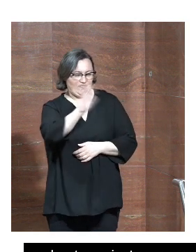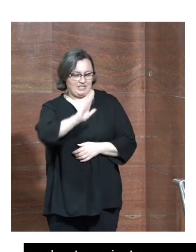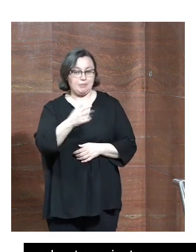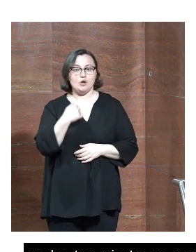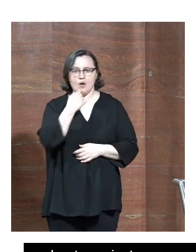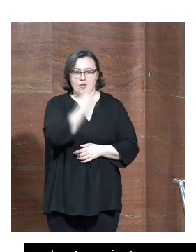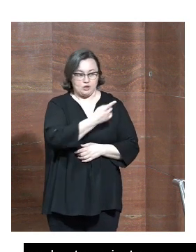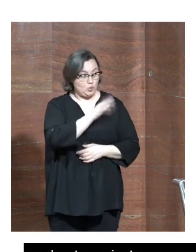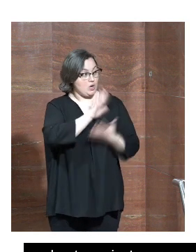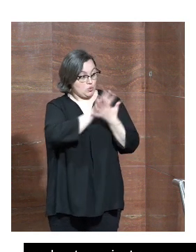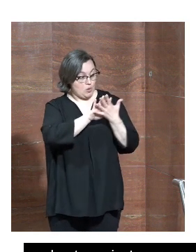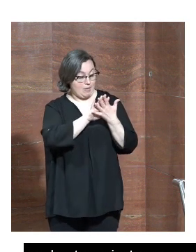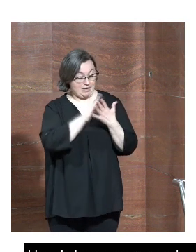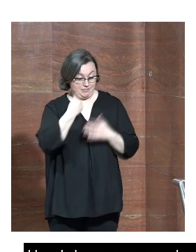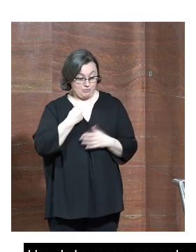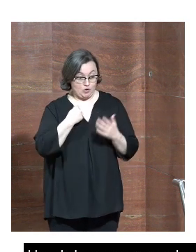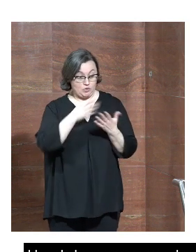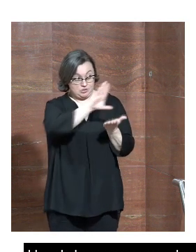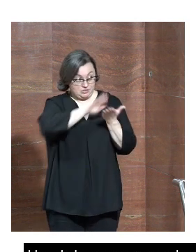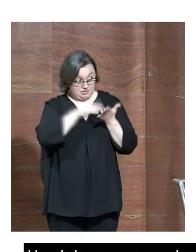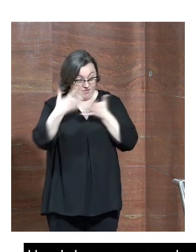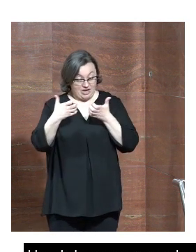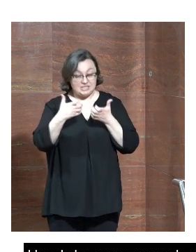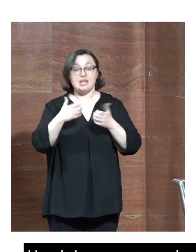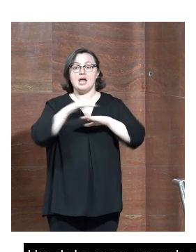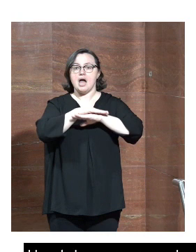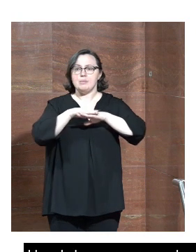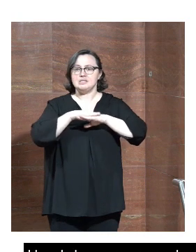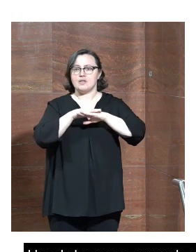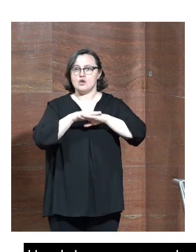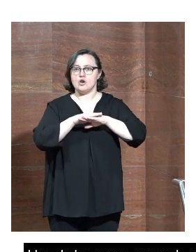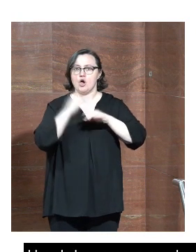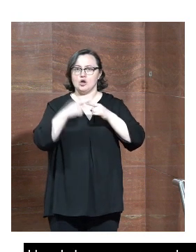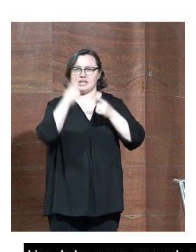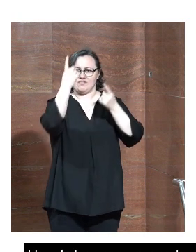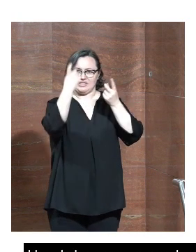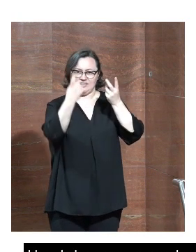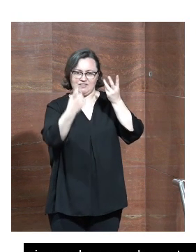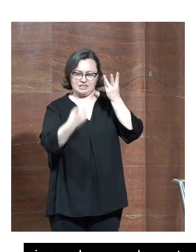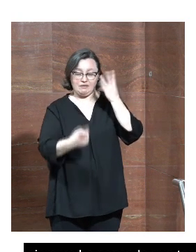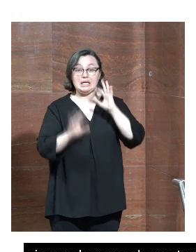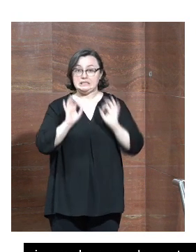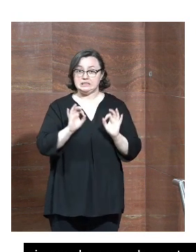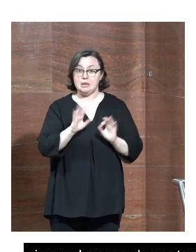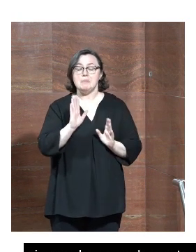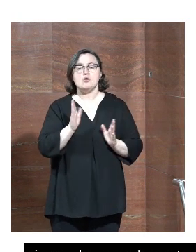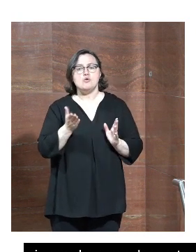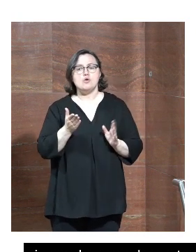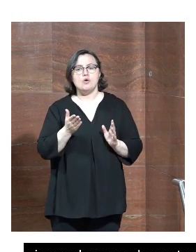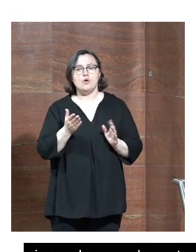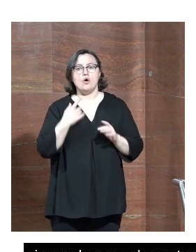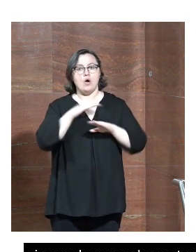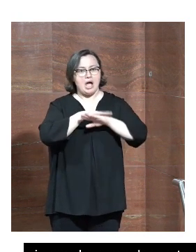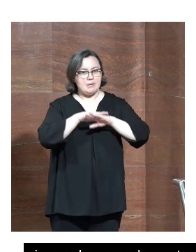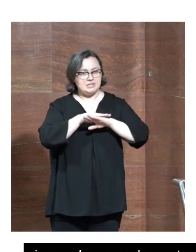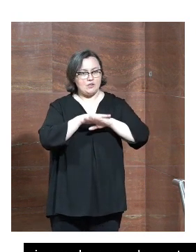yo siempre tú lo has dicho, Fernando, la Administración tiene que hacer, faltan cosas por hacer, pero hace